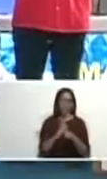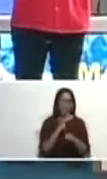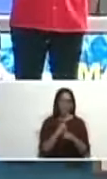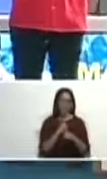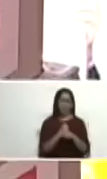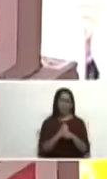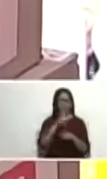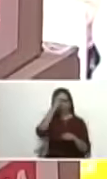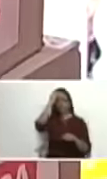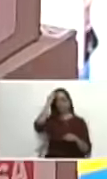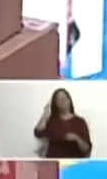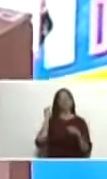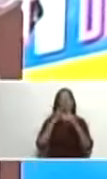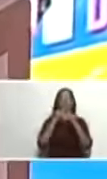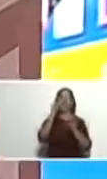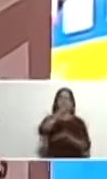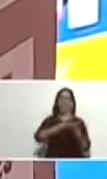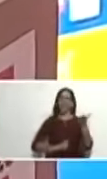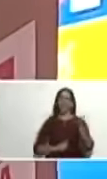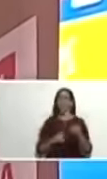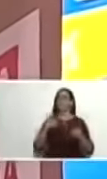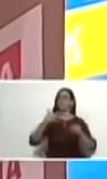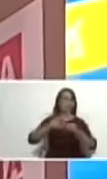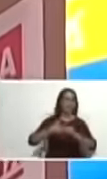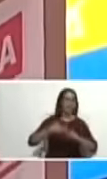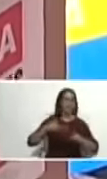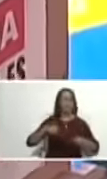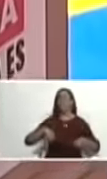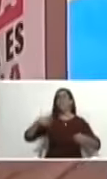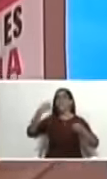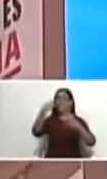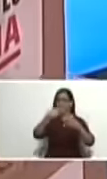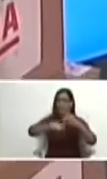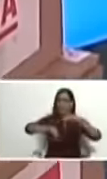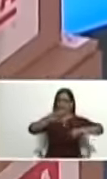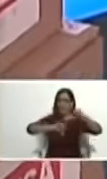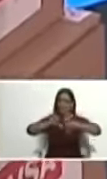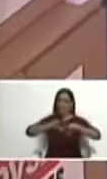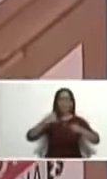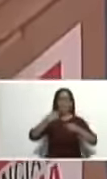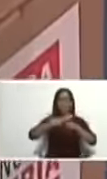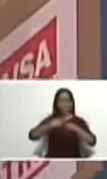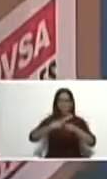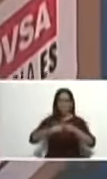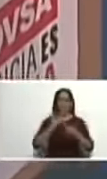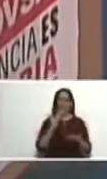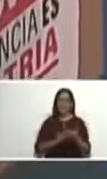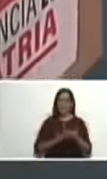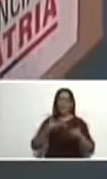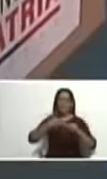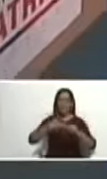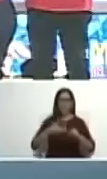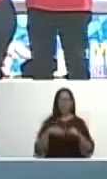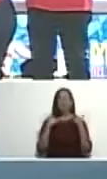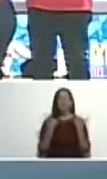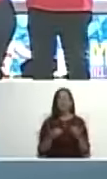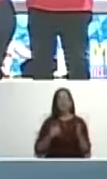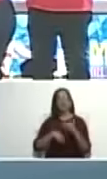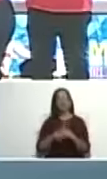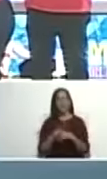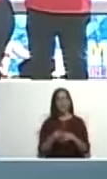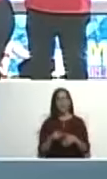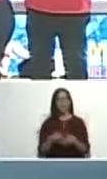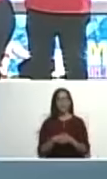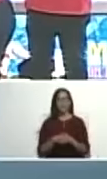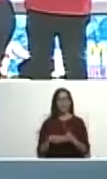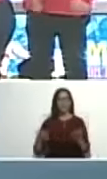De todos los trabajadores, todas las nóminas de petroleros, petroquímicos, gasíferos. Le doy las gracias, PDVSA. Y ahora vamos a la